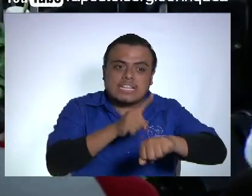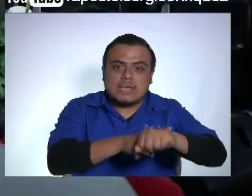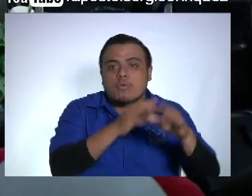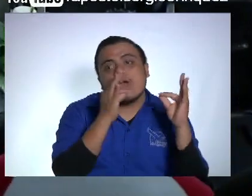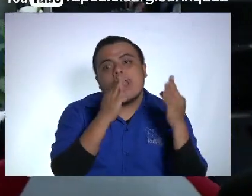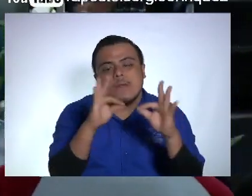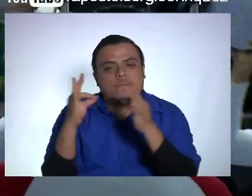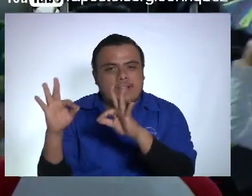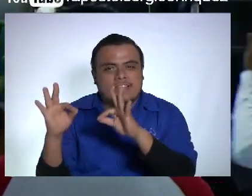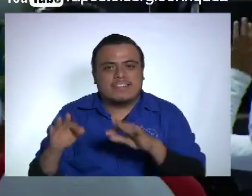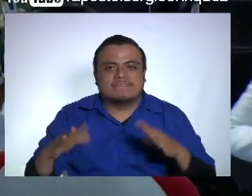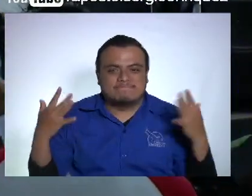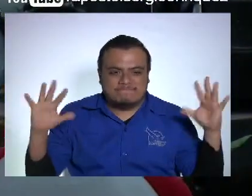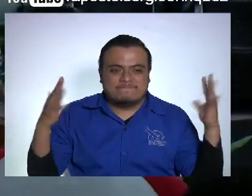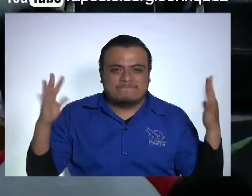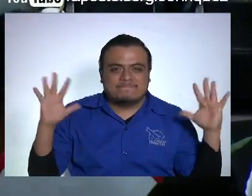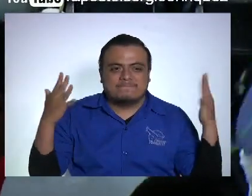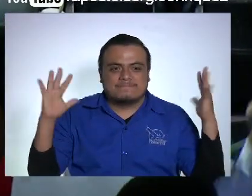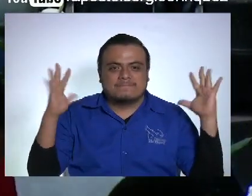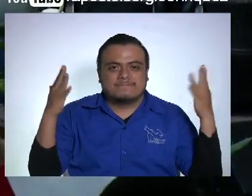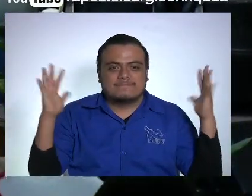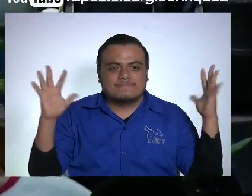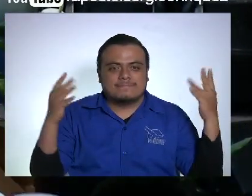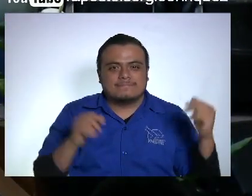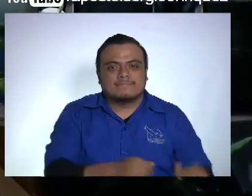Aleluya, dele fuerte esas palmas al Señor.